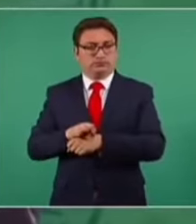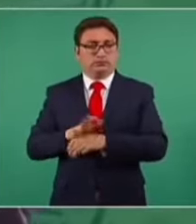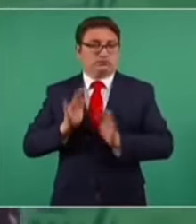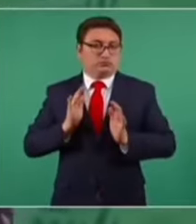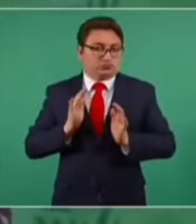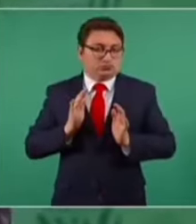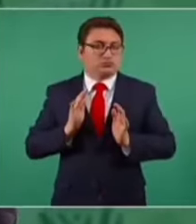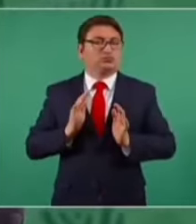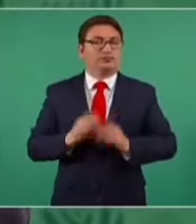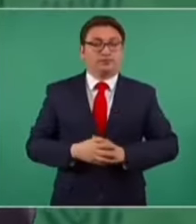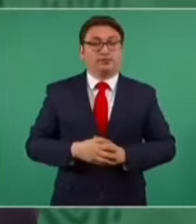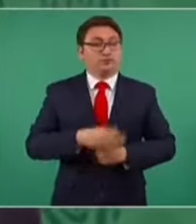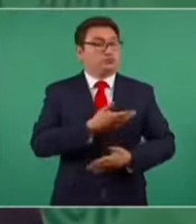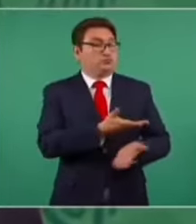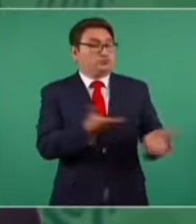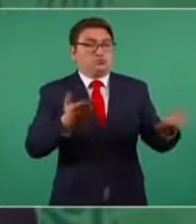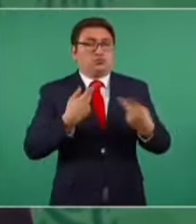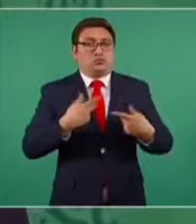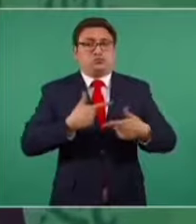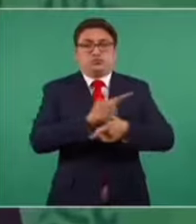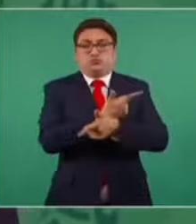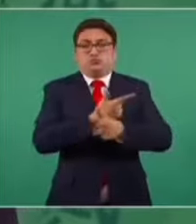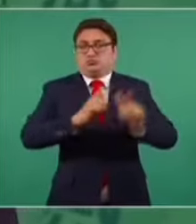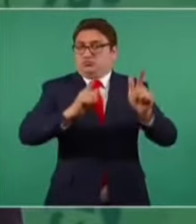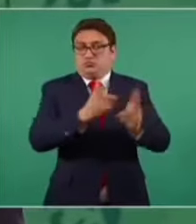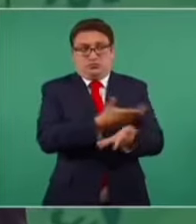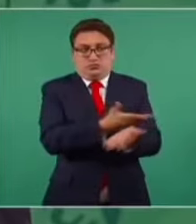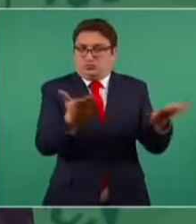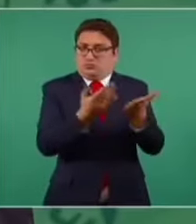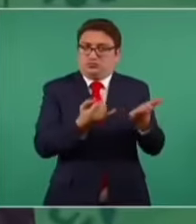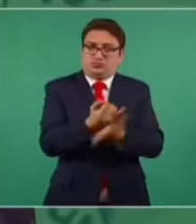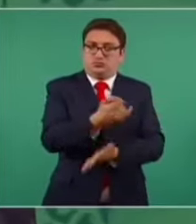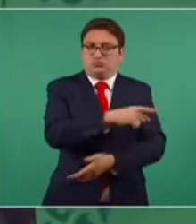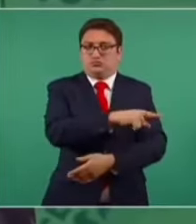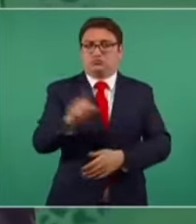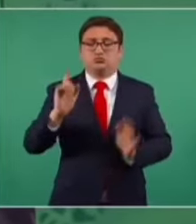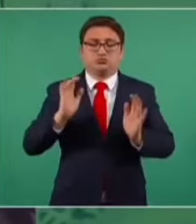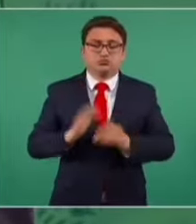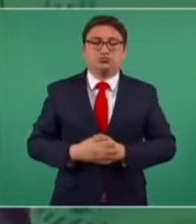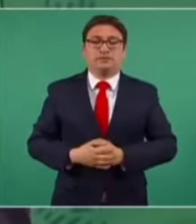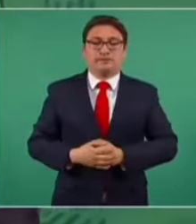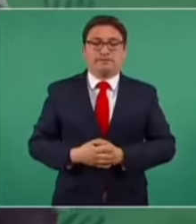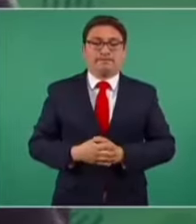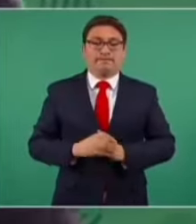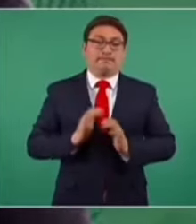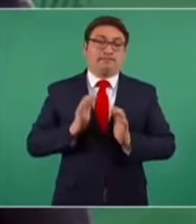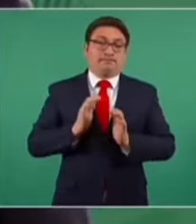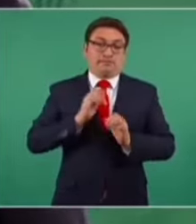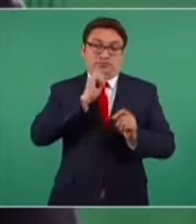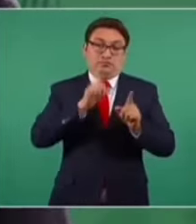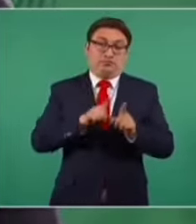Dejo al pueblo en libertad que decida y al mismo